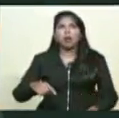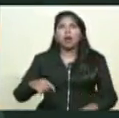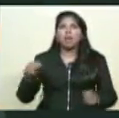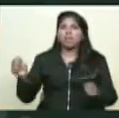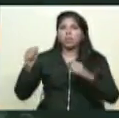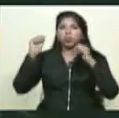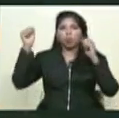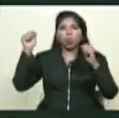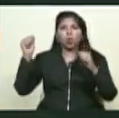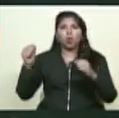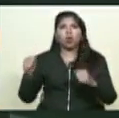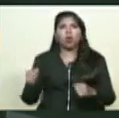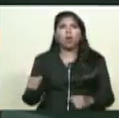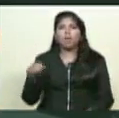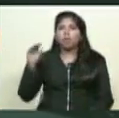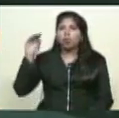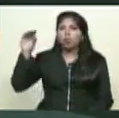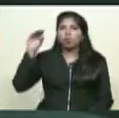maduro conductor de futuro.